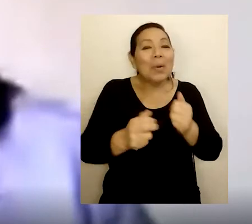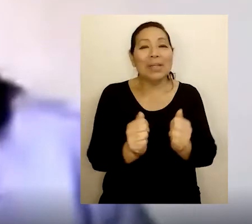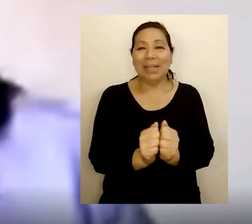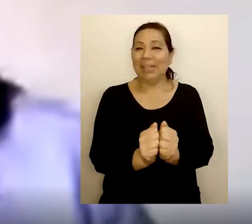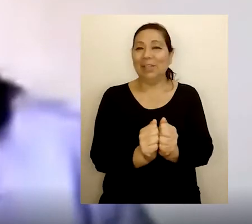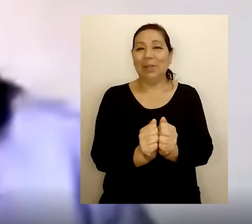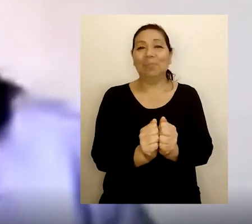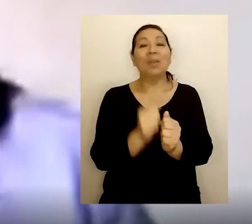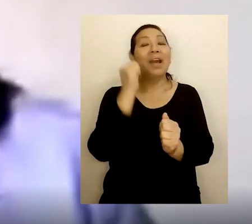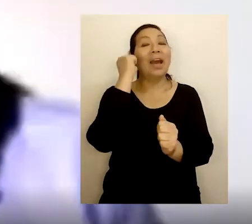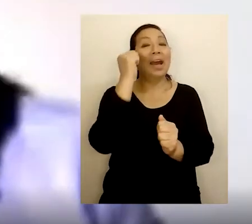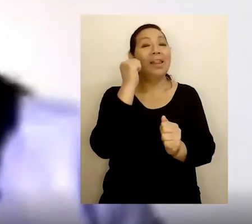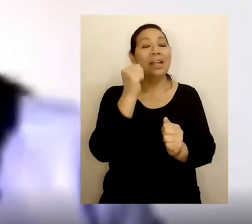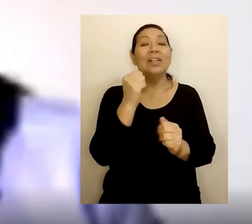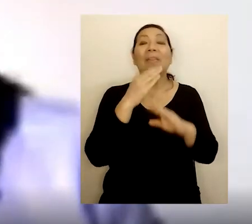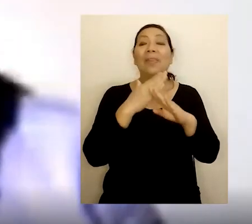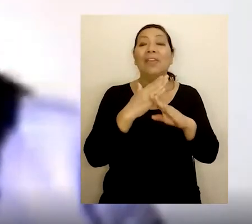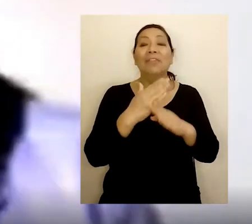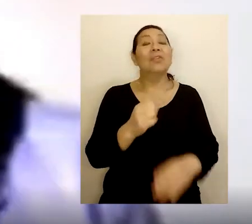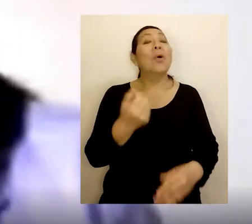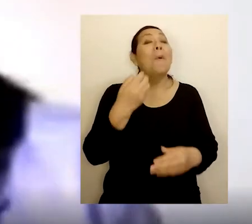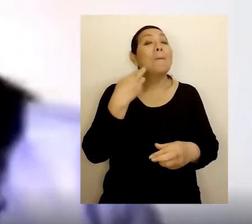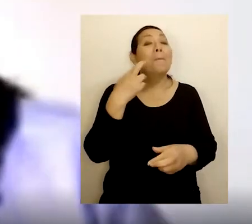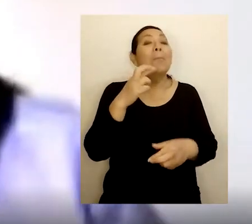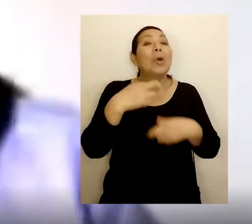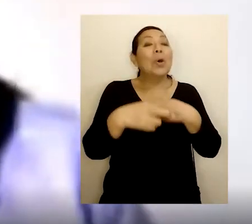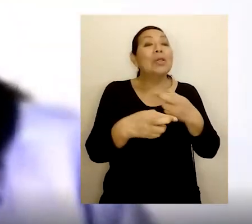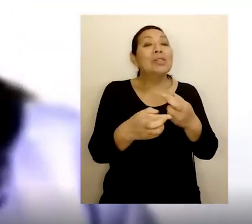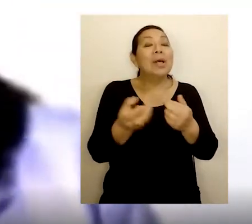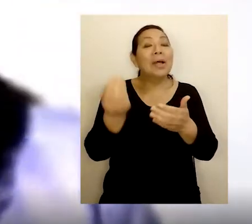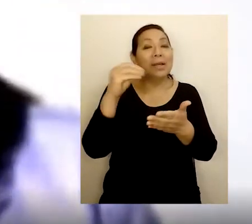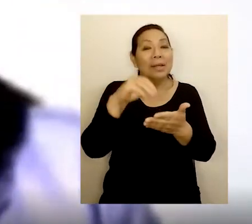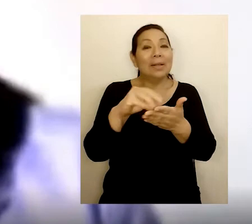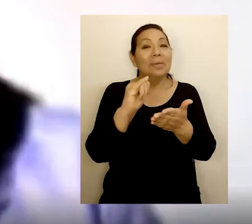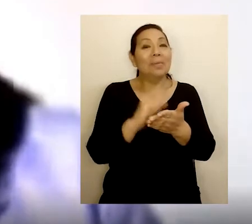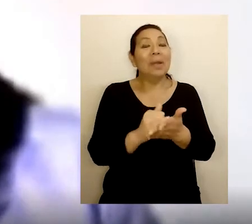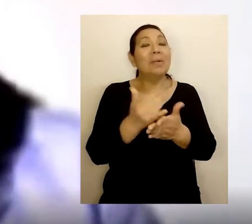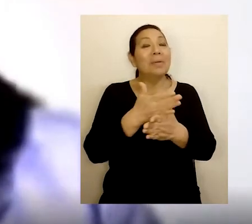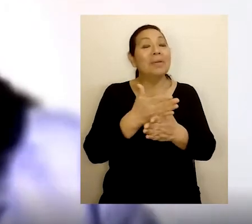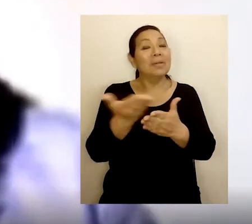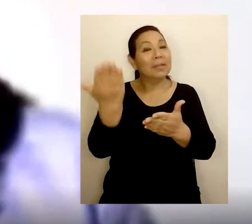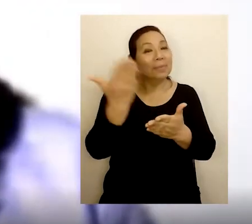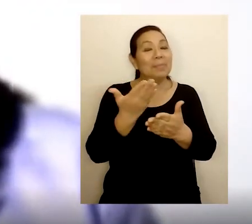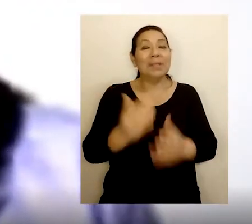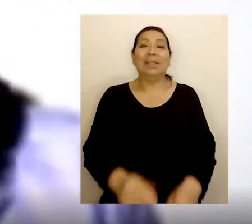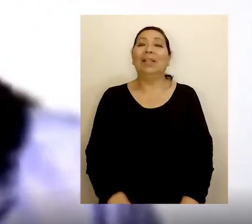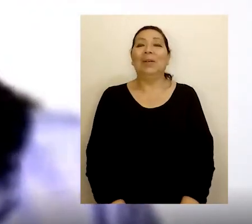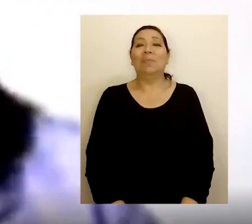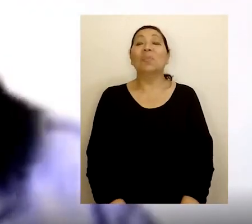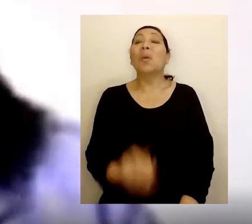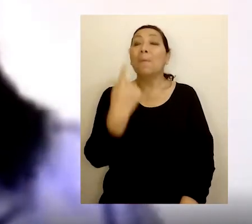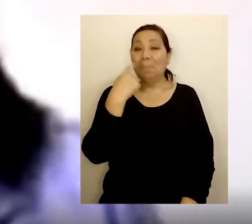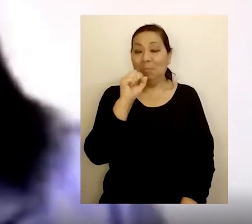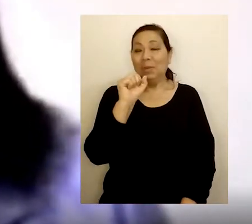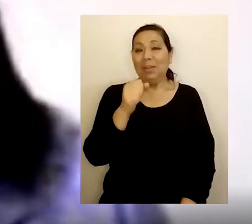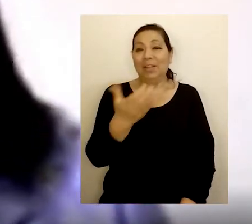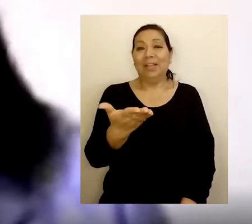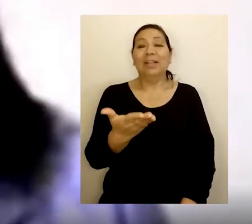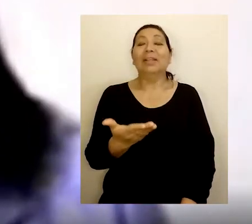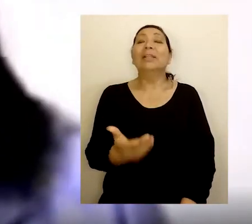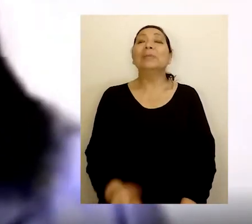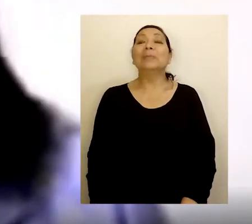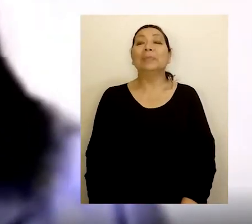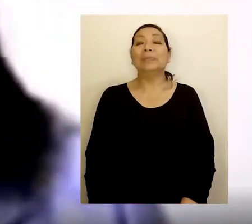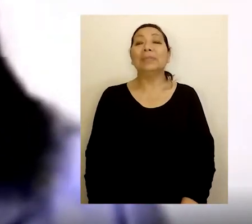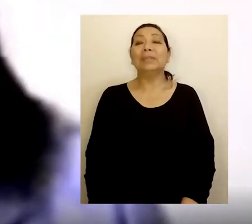vulneración al derecho de defensa, al debido proceso invocado por la parte recurrente. Por eso es que la